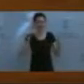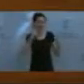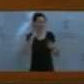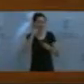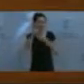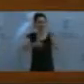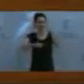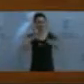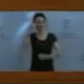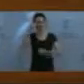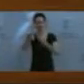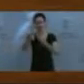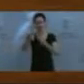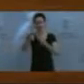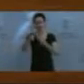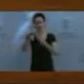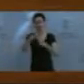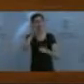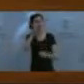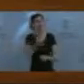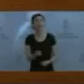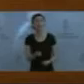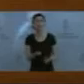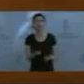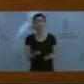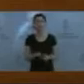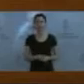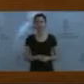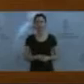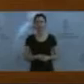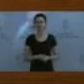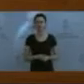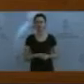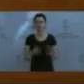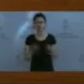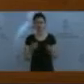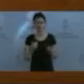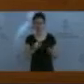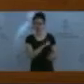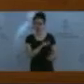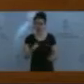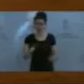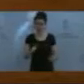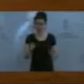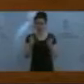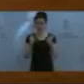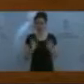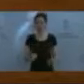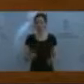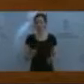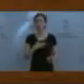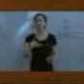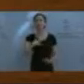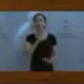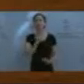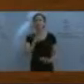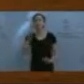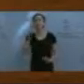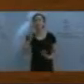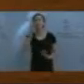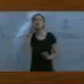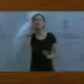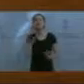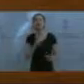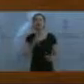cosas, pero se han dicho pocas verdades. Y ustedes me van a permitir que el Partido Popular cuente su